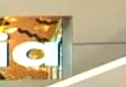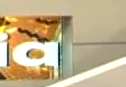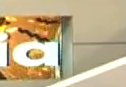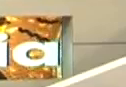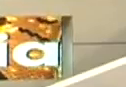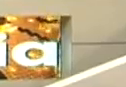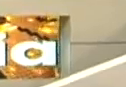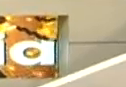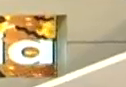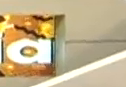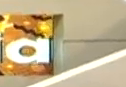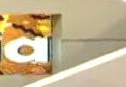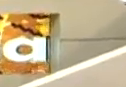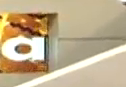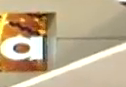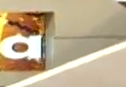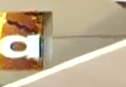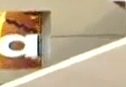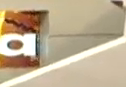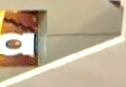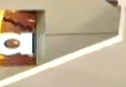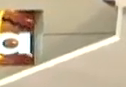en sus hogares feliz noche para todas y todos Feliz inicio de semana